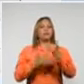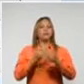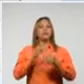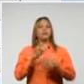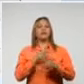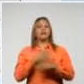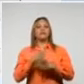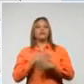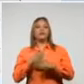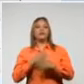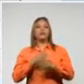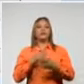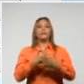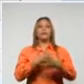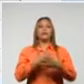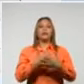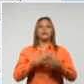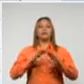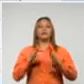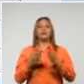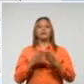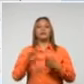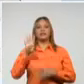total de